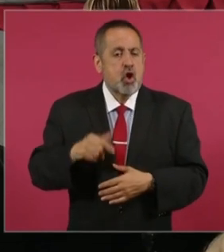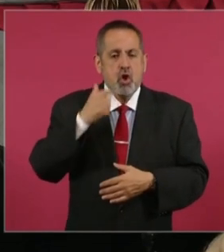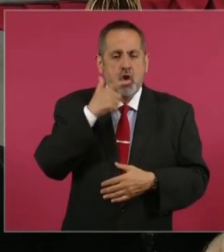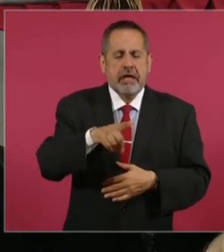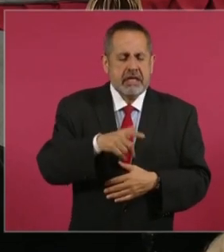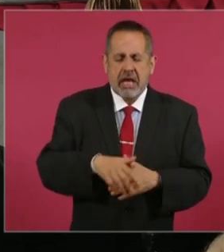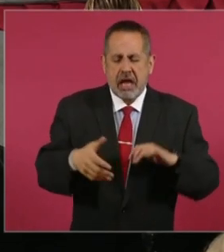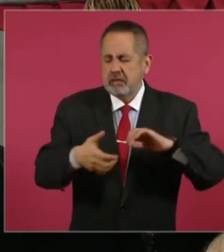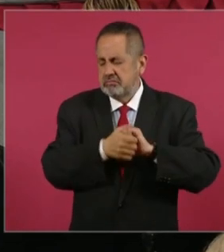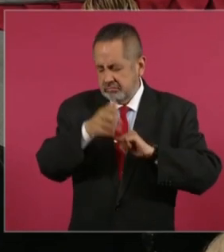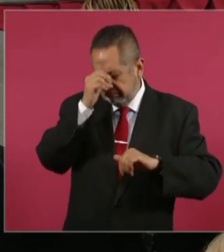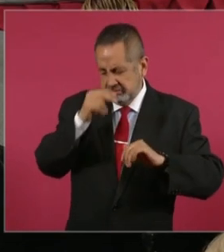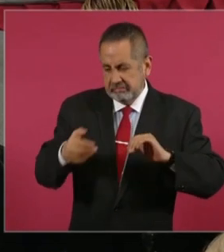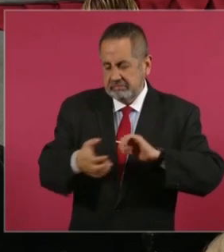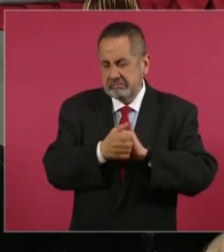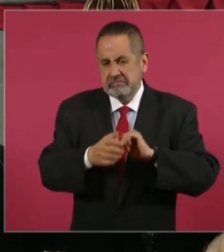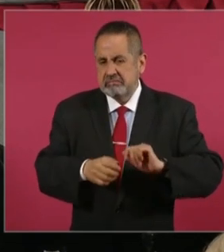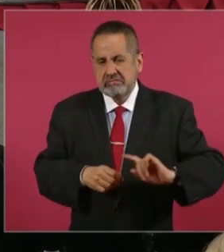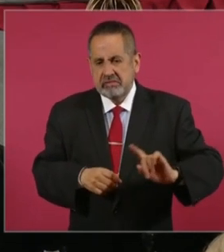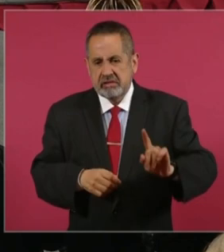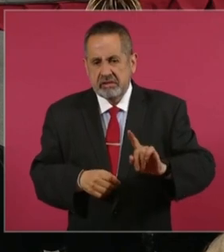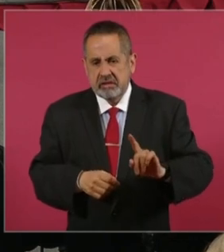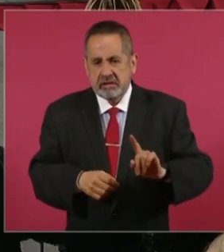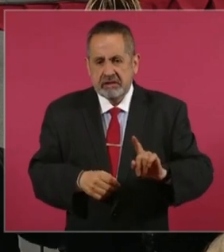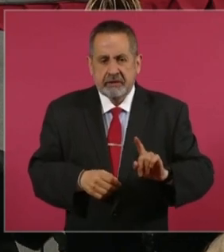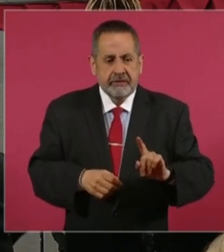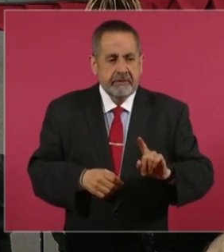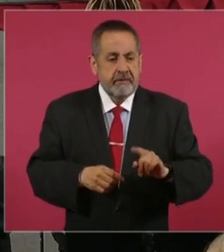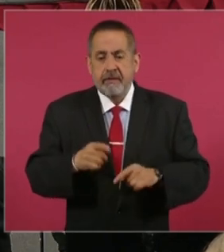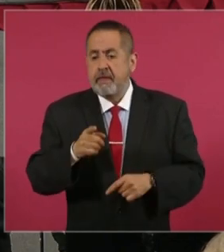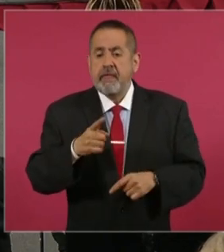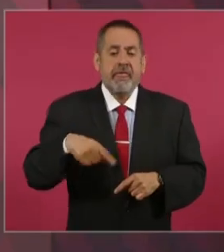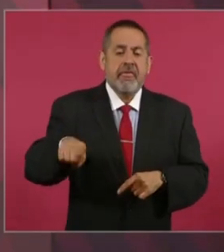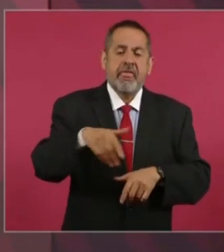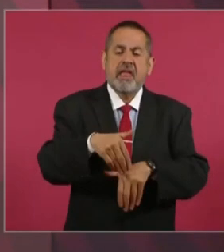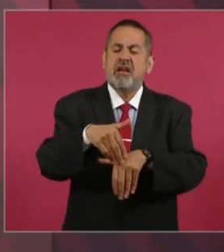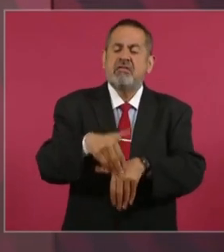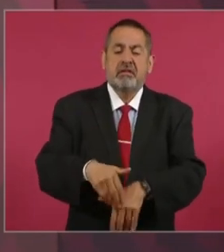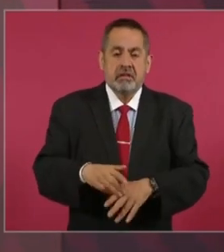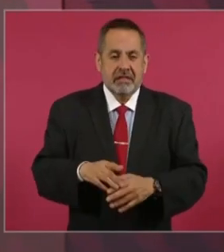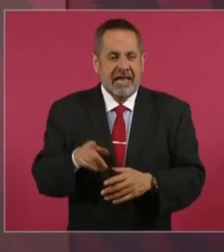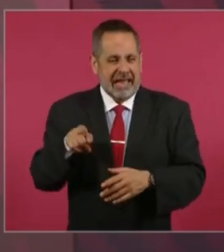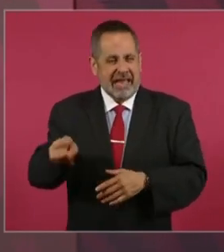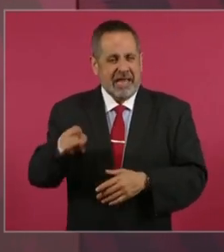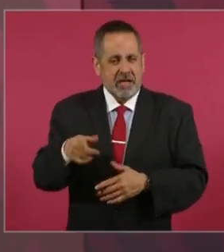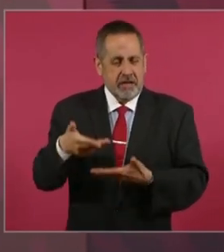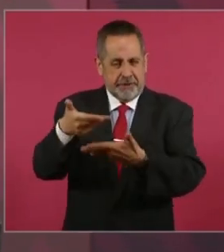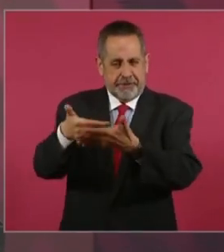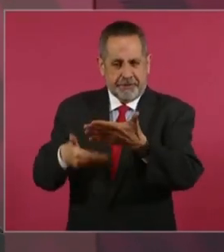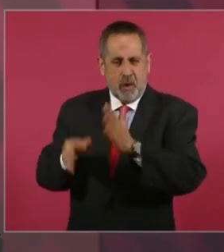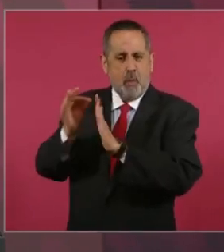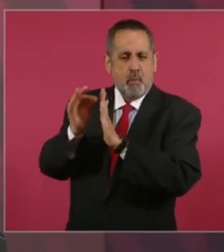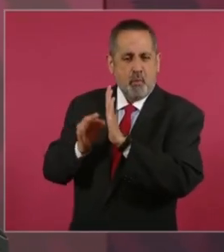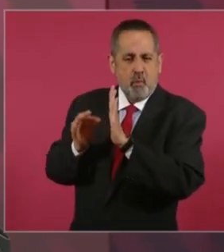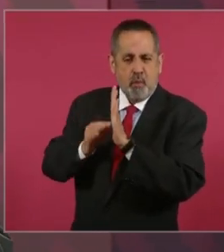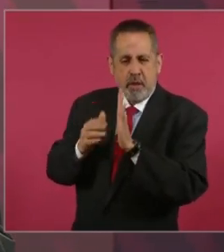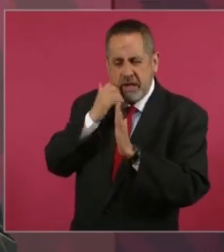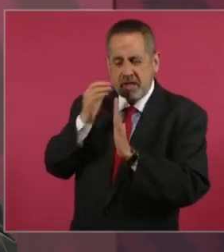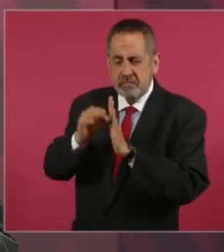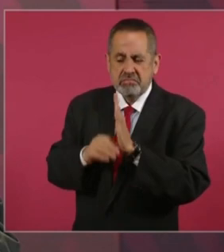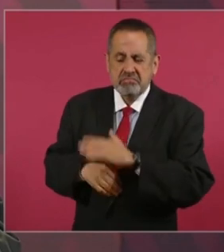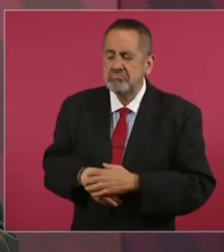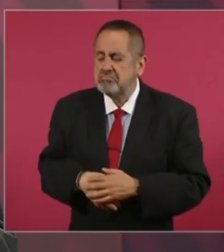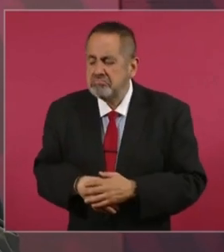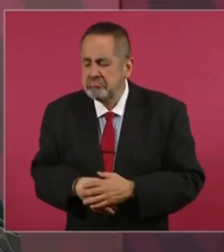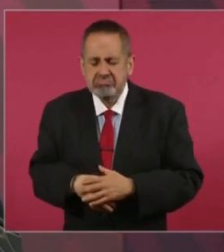ningún acuerdo, porque querían someter a los trabajadores, presentaron un pliego petitorio, y no